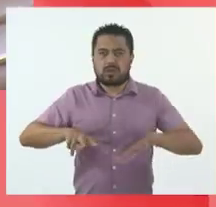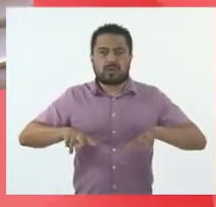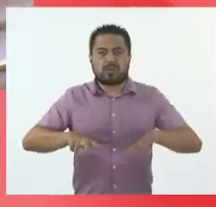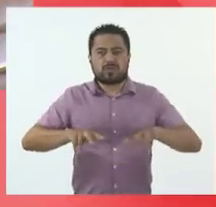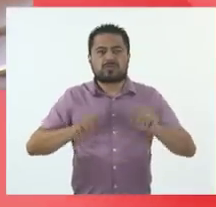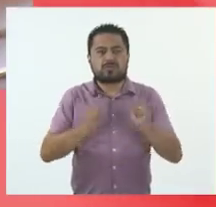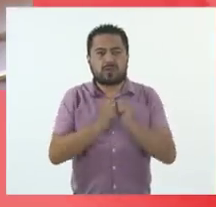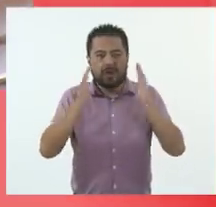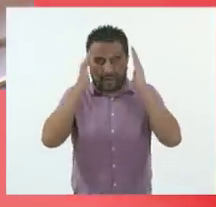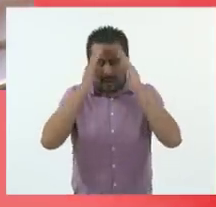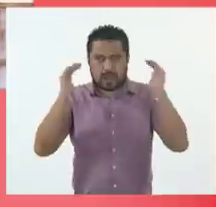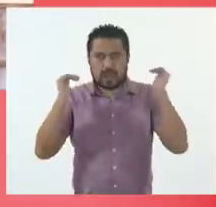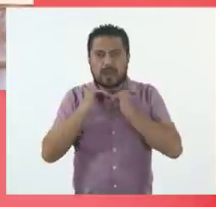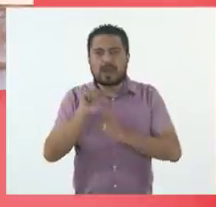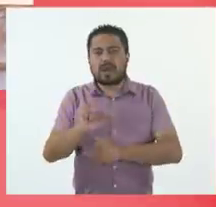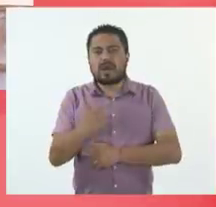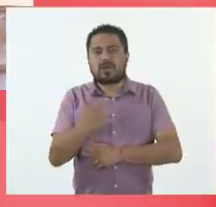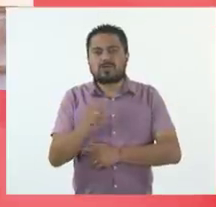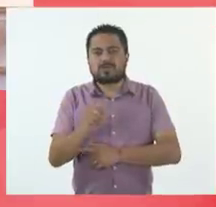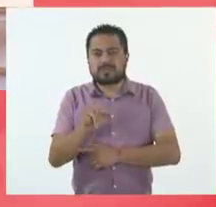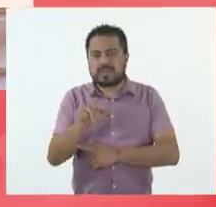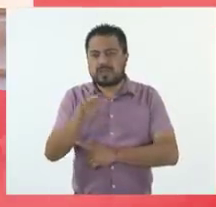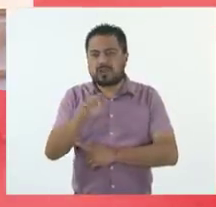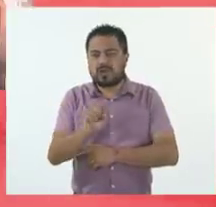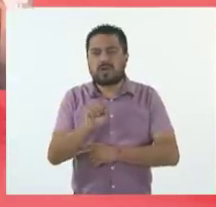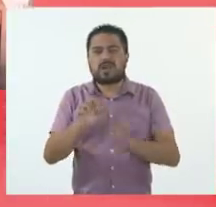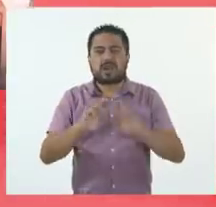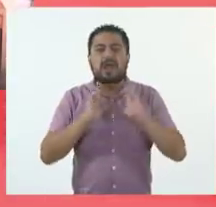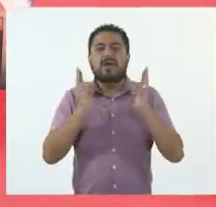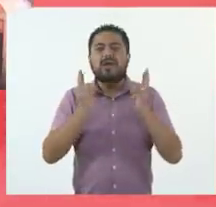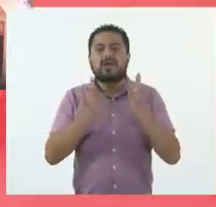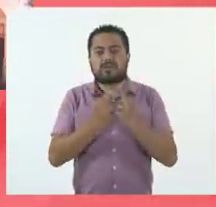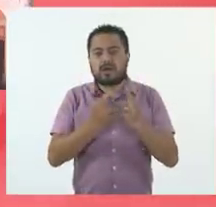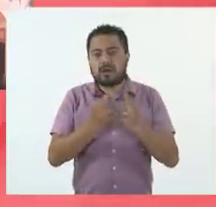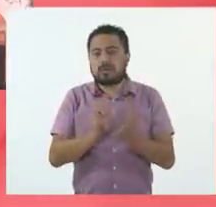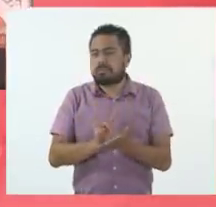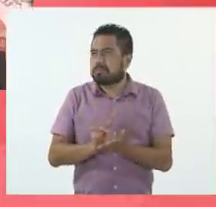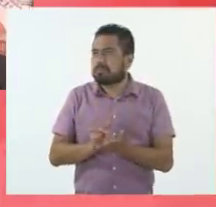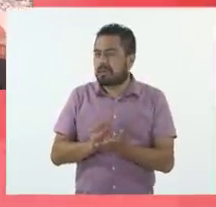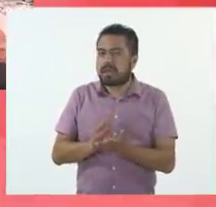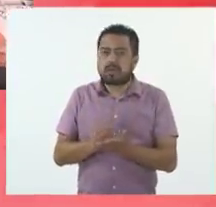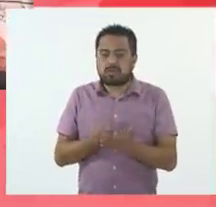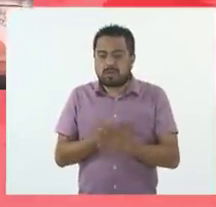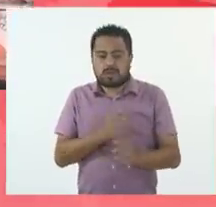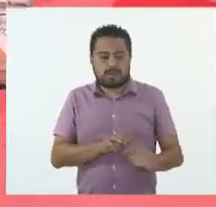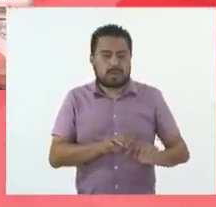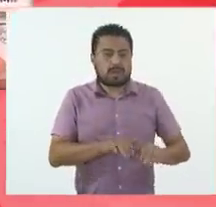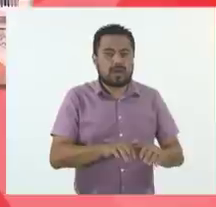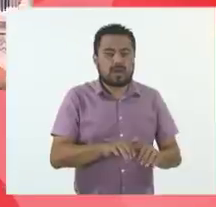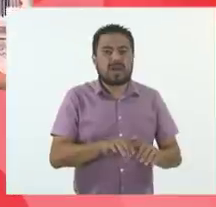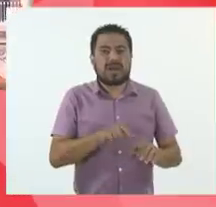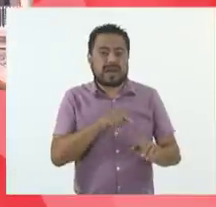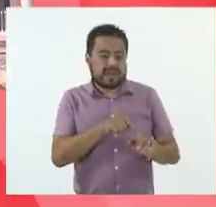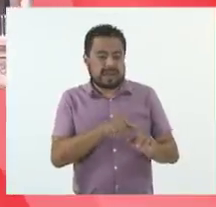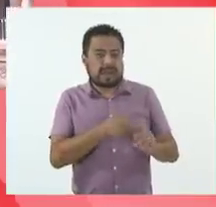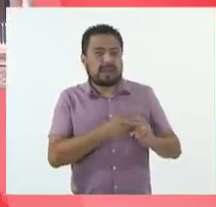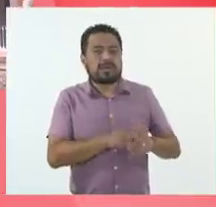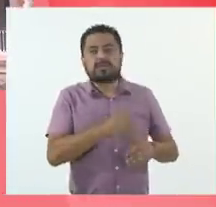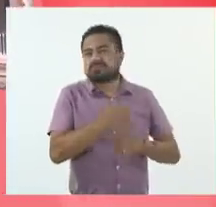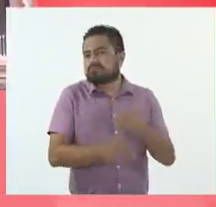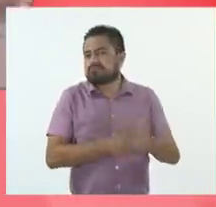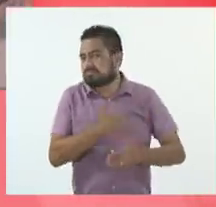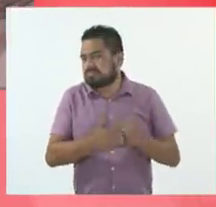los monjes agustinos. Llega la reforma, los expulsan y entra la soldadesca. De ahí que veas tú que hay